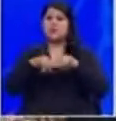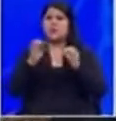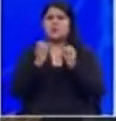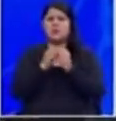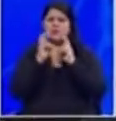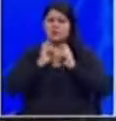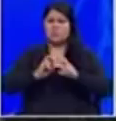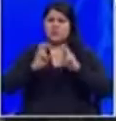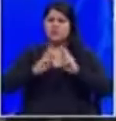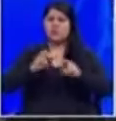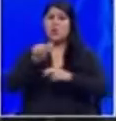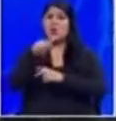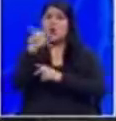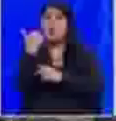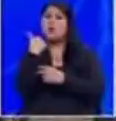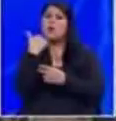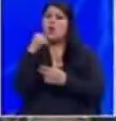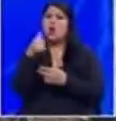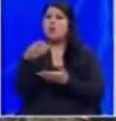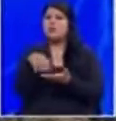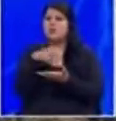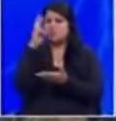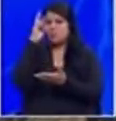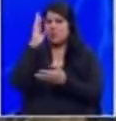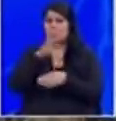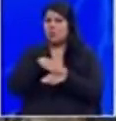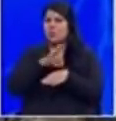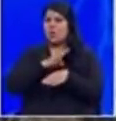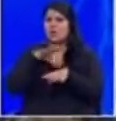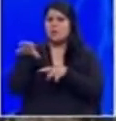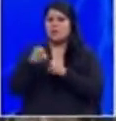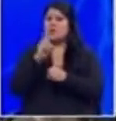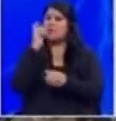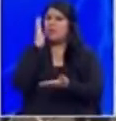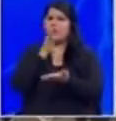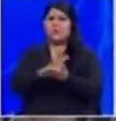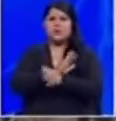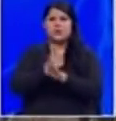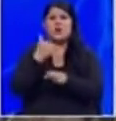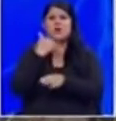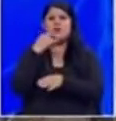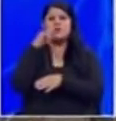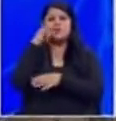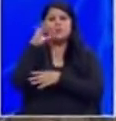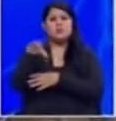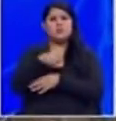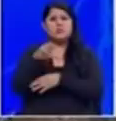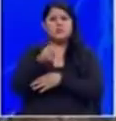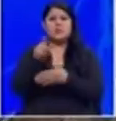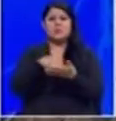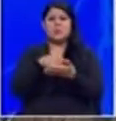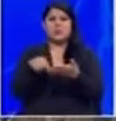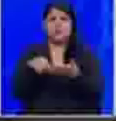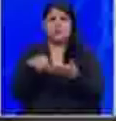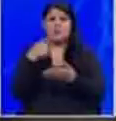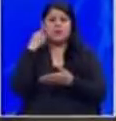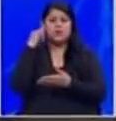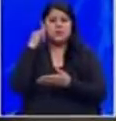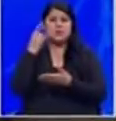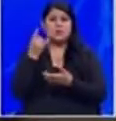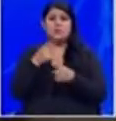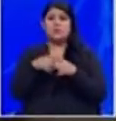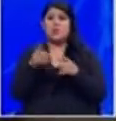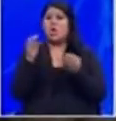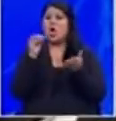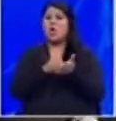con las investigaciones de otros sospechosos y recalcó que buscan frenar este tipo de delitos que atentan contra los menores de edad no a